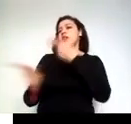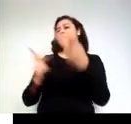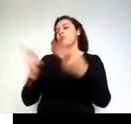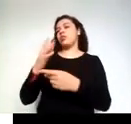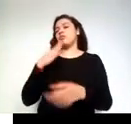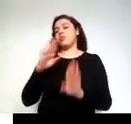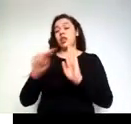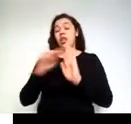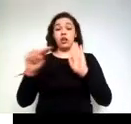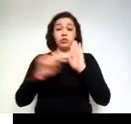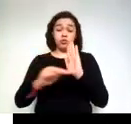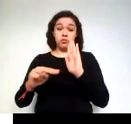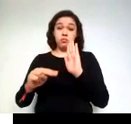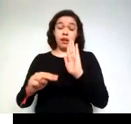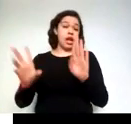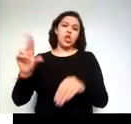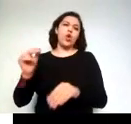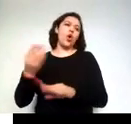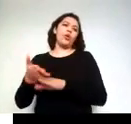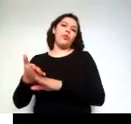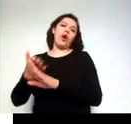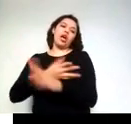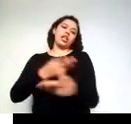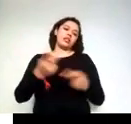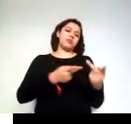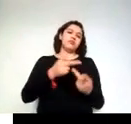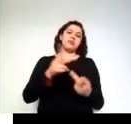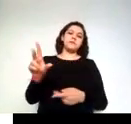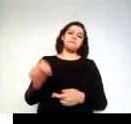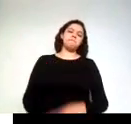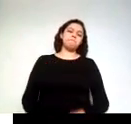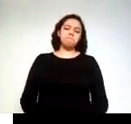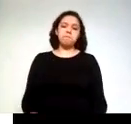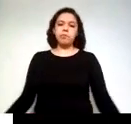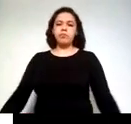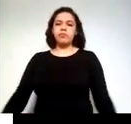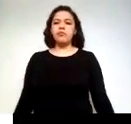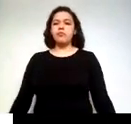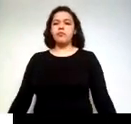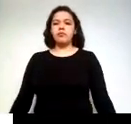no prevé estos temas. ¿Podemos conseguir el...